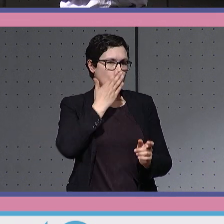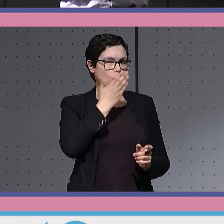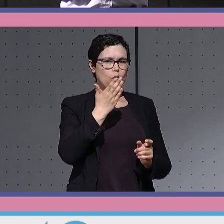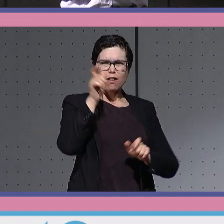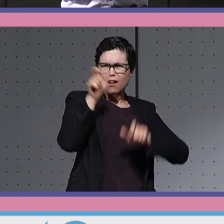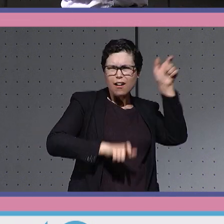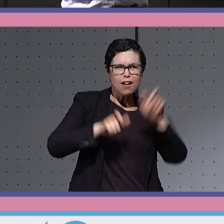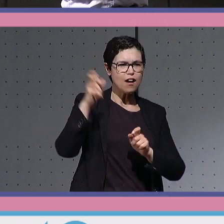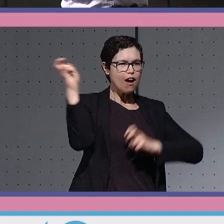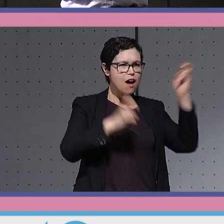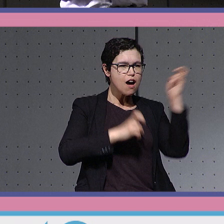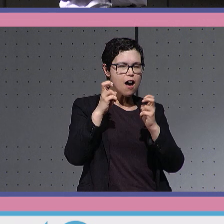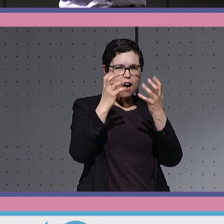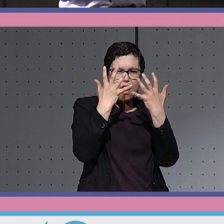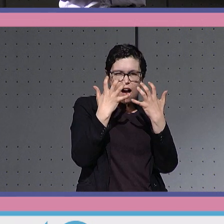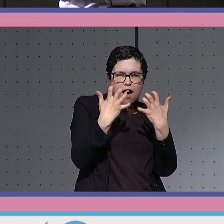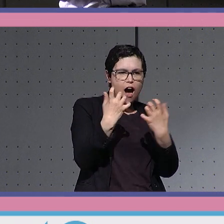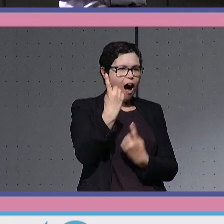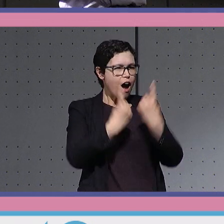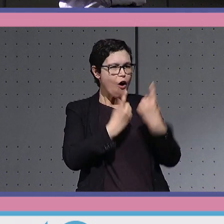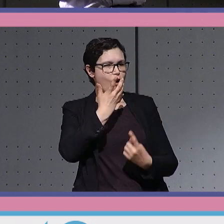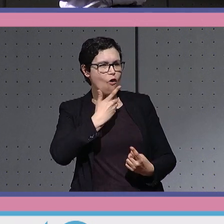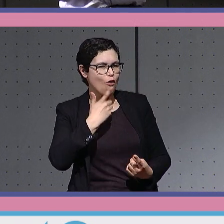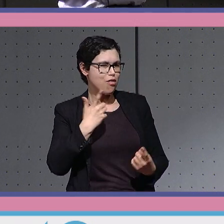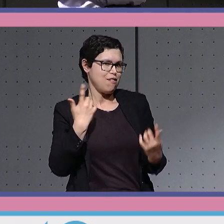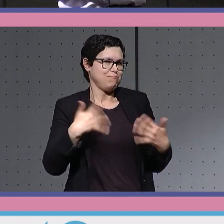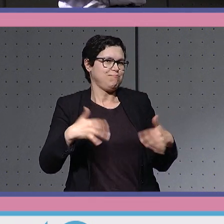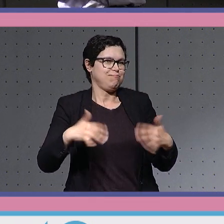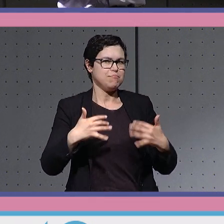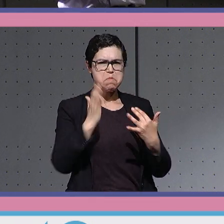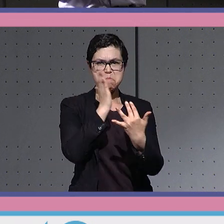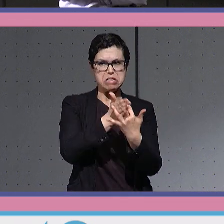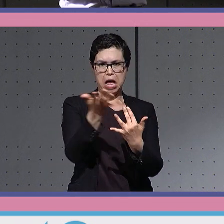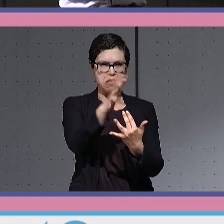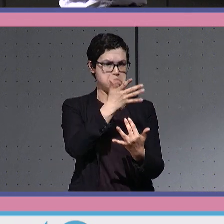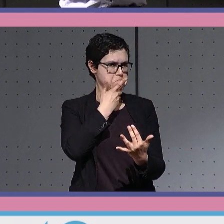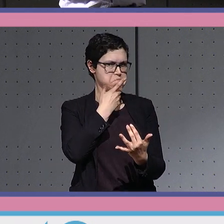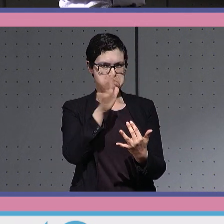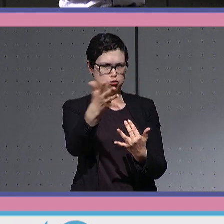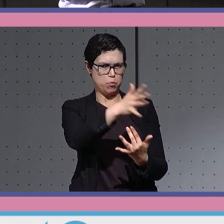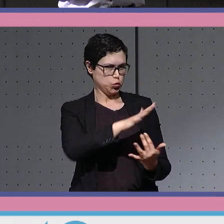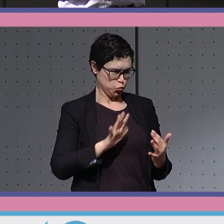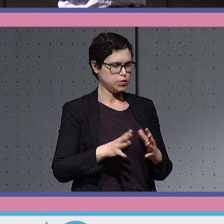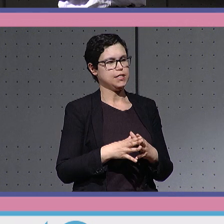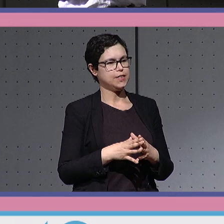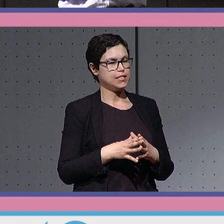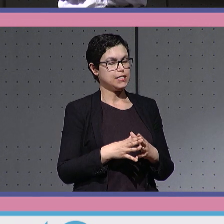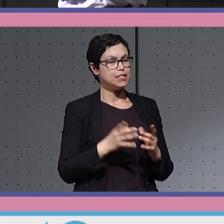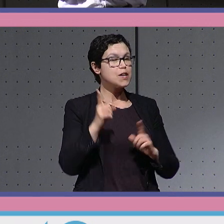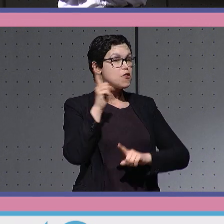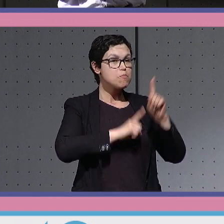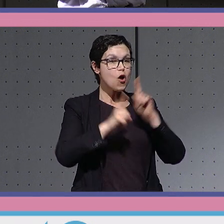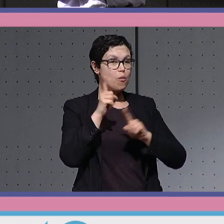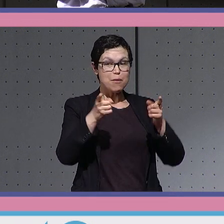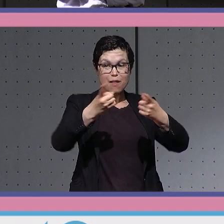tanta gente y ver a tanta gente conocida. No sé si conoceré a la mitad del auditorio, pero más o menos. Y el problema de eso es que